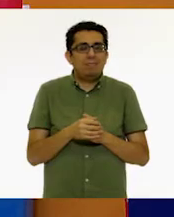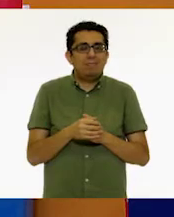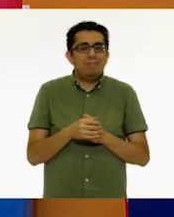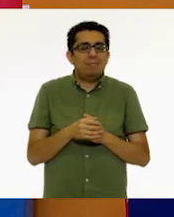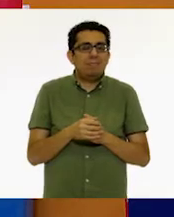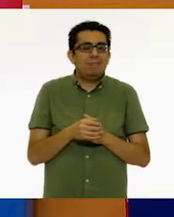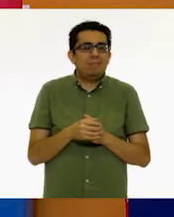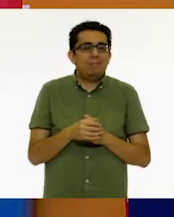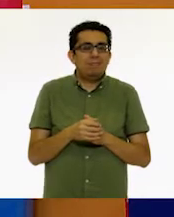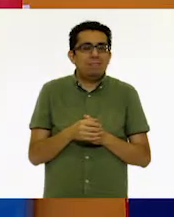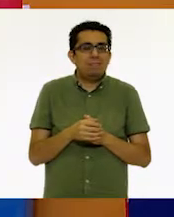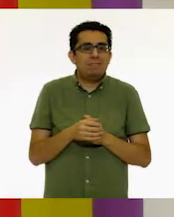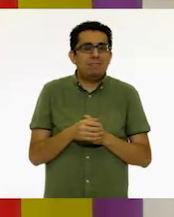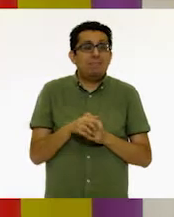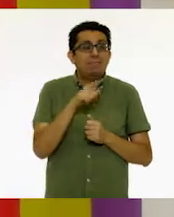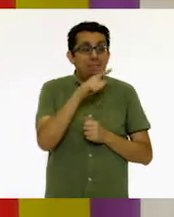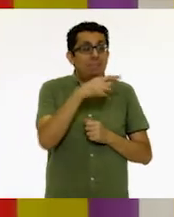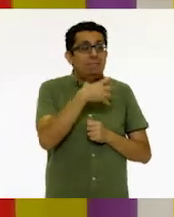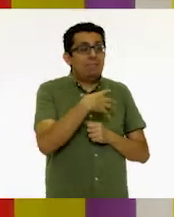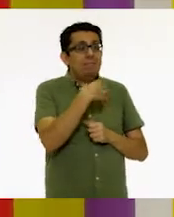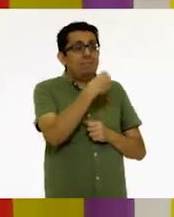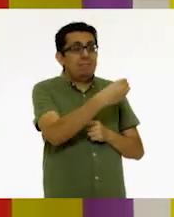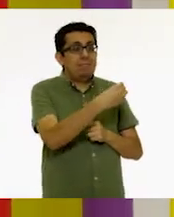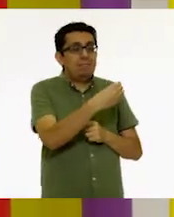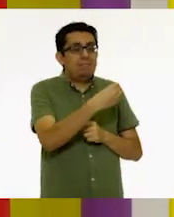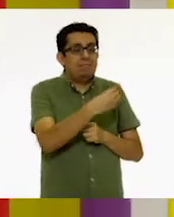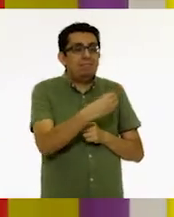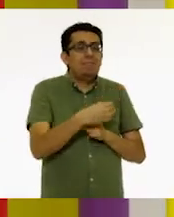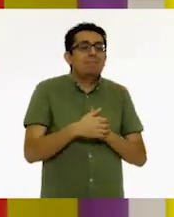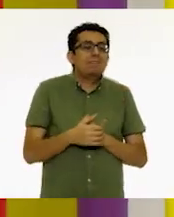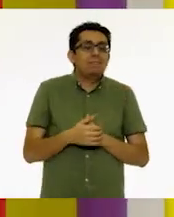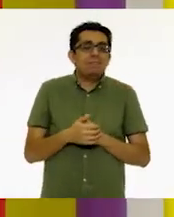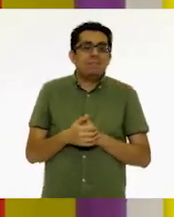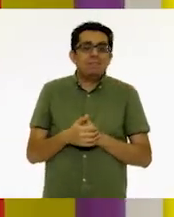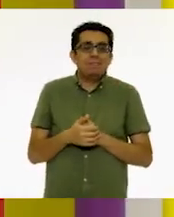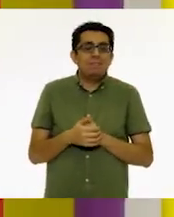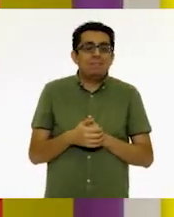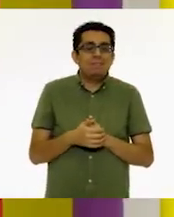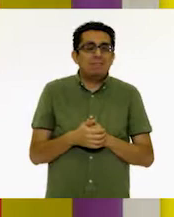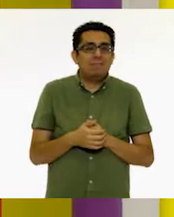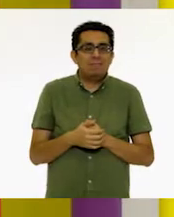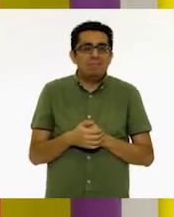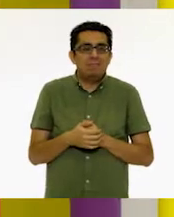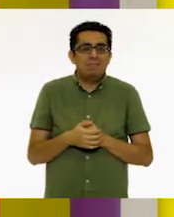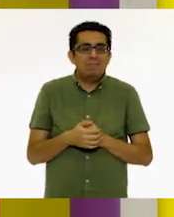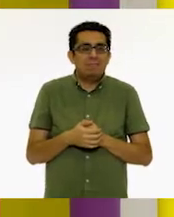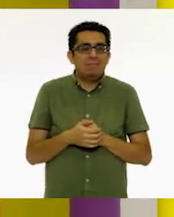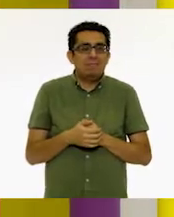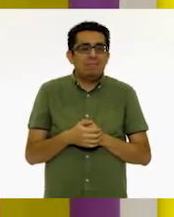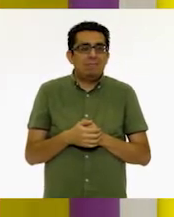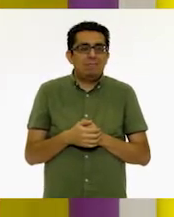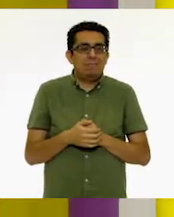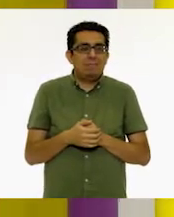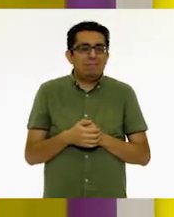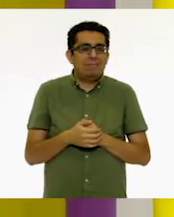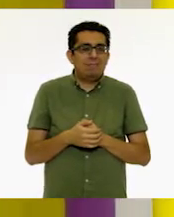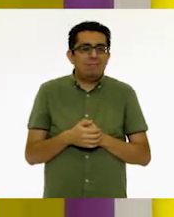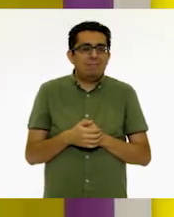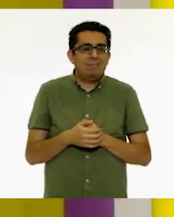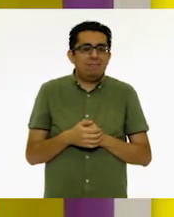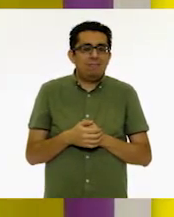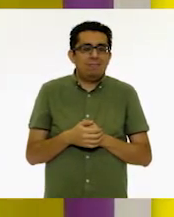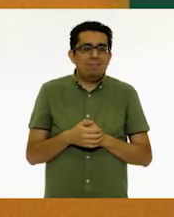dubididu. Mari di Usha, Mari di Usha, dubididu,